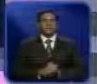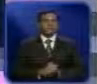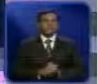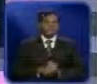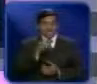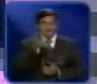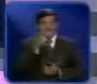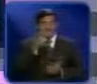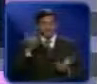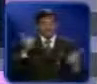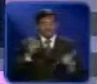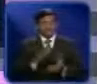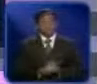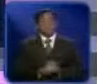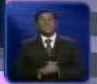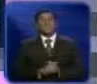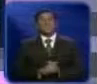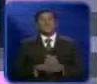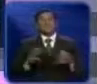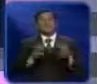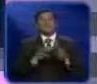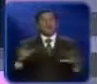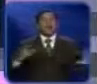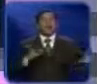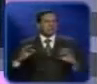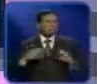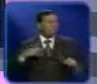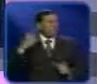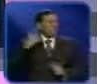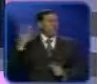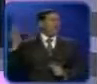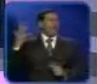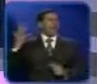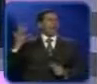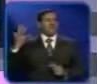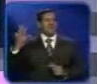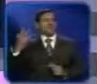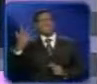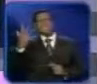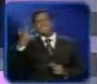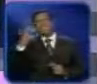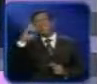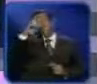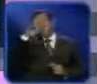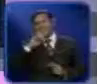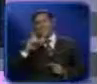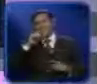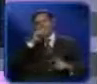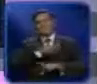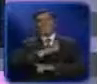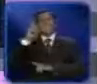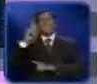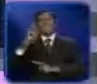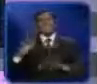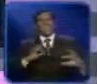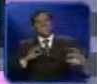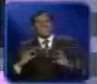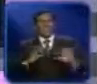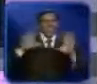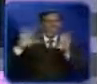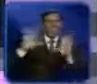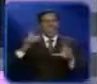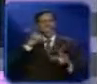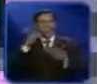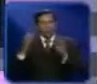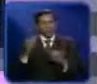Chévere, y escuchen esto, el gran actor Callito Aponte se encuentra celebrando 50 años de vida artística con el humor y carisma de